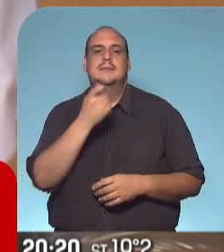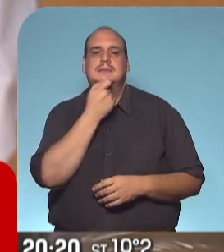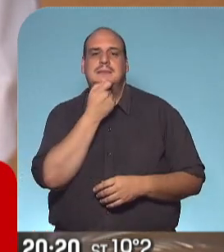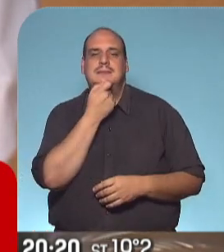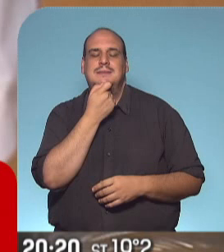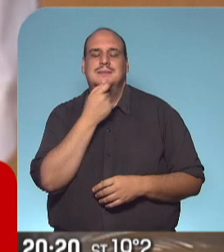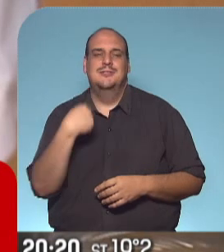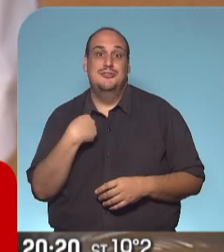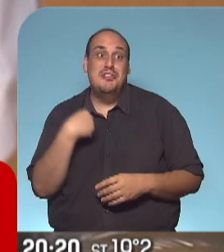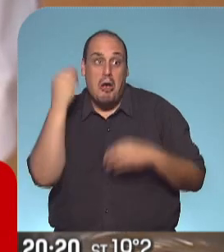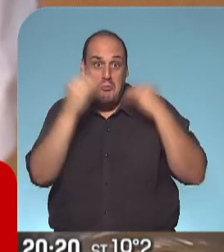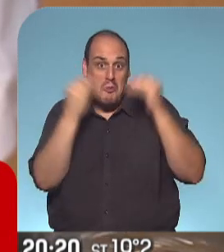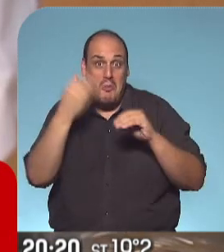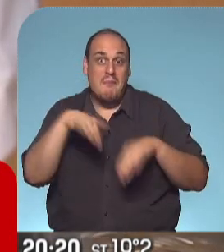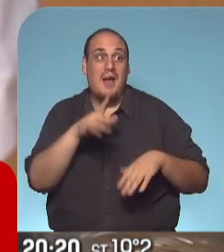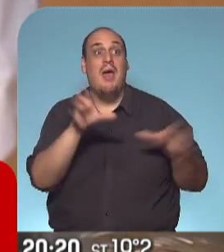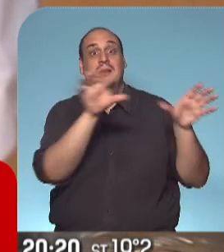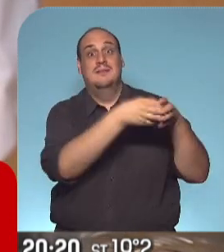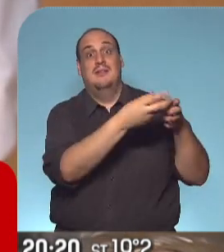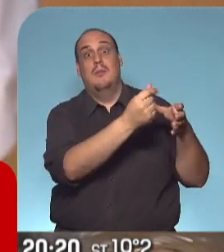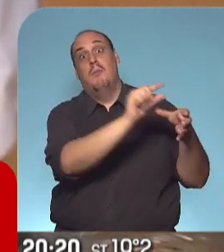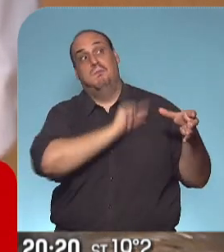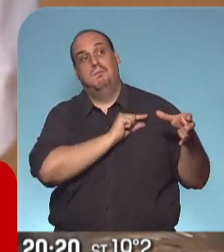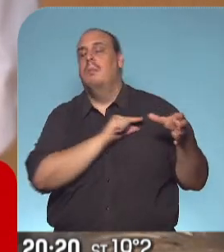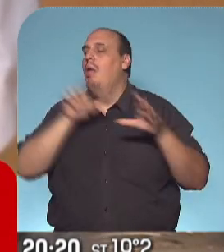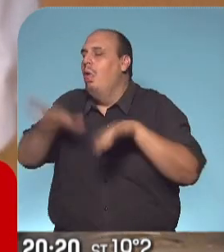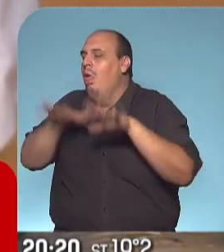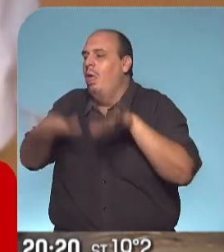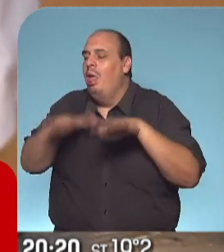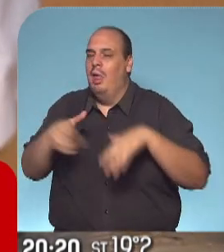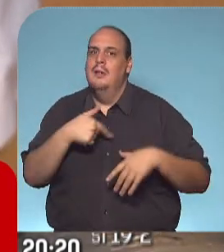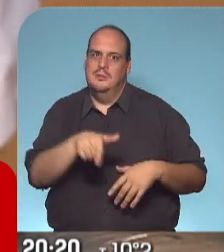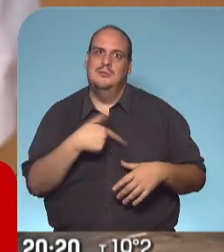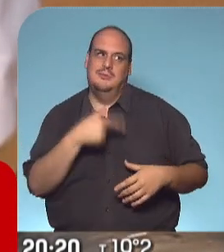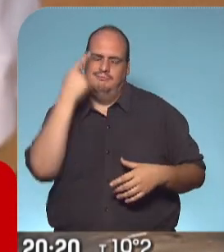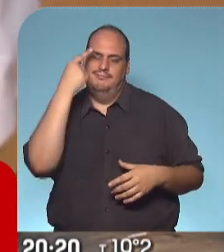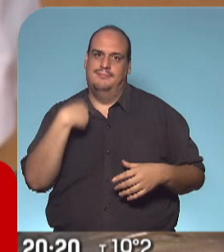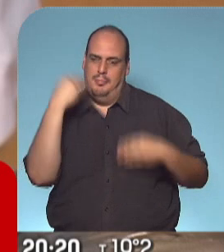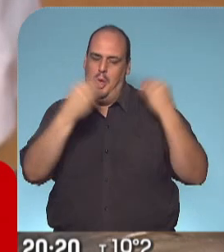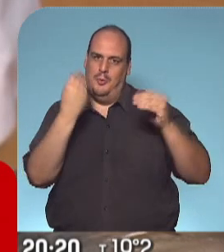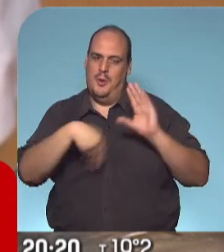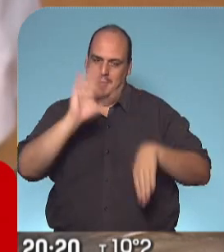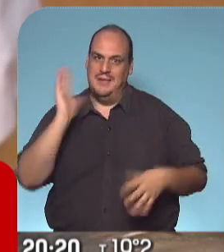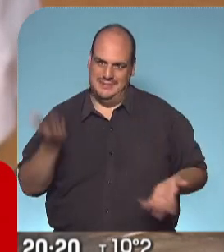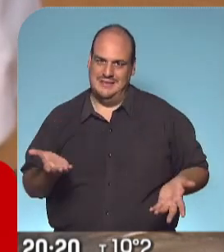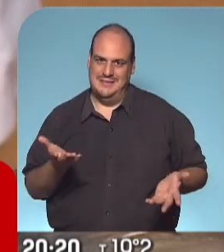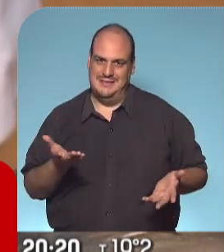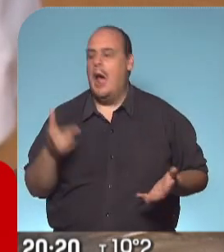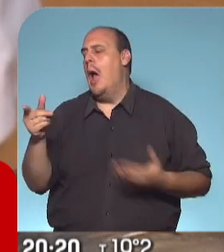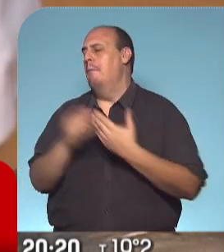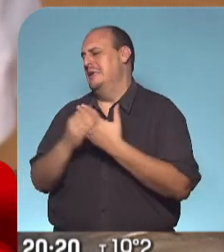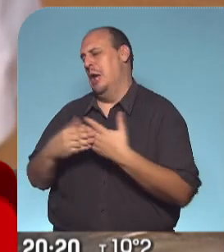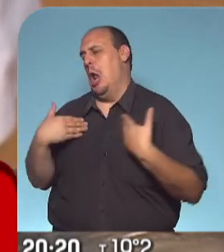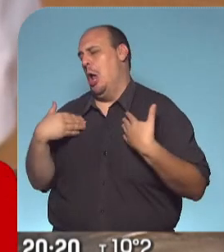más preocupante si los bonistas estuvieran elogiándome, ¿no? Si estuviesen diciendo qué bien el ministro de Economía. A